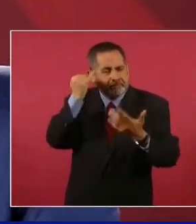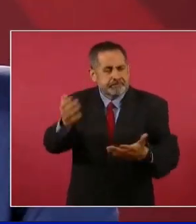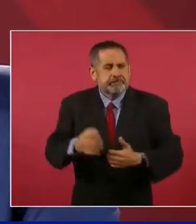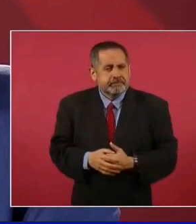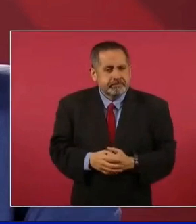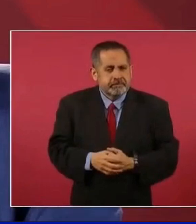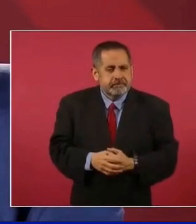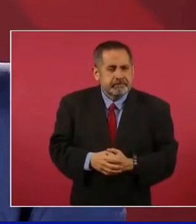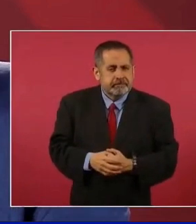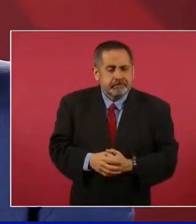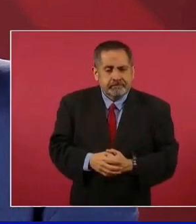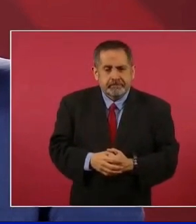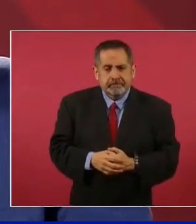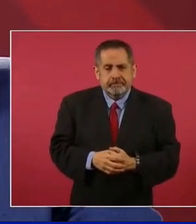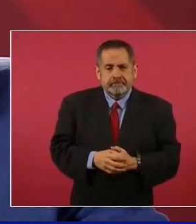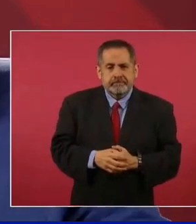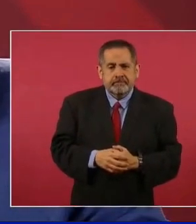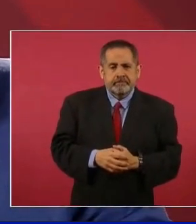lo que